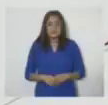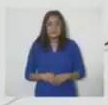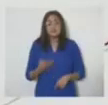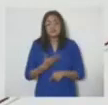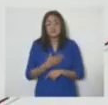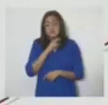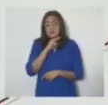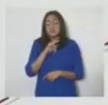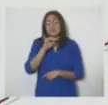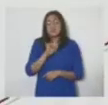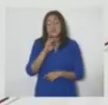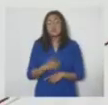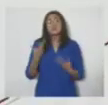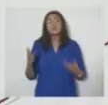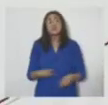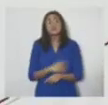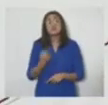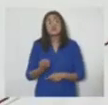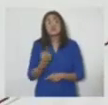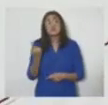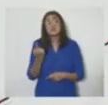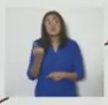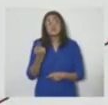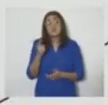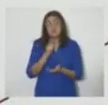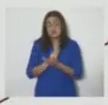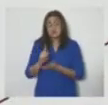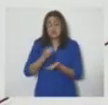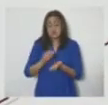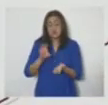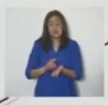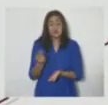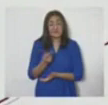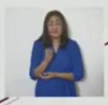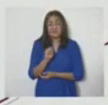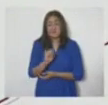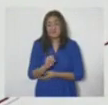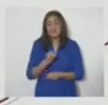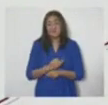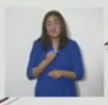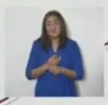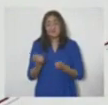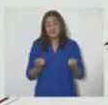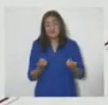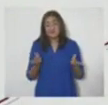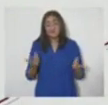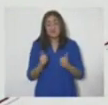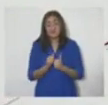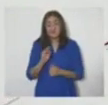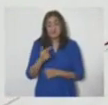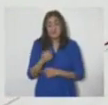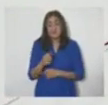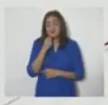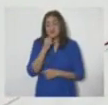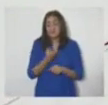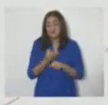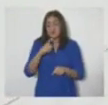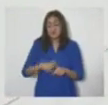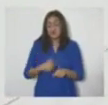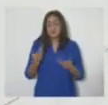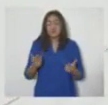y por eso dije que vamos a limpiar Tecamachalco vamos a establecer la estrategia con fiscalía con policía estatal